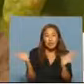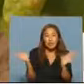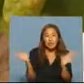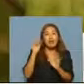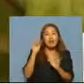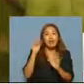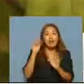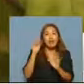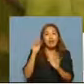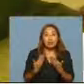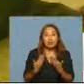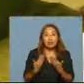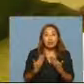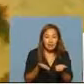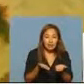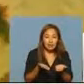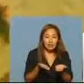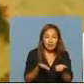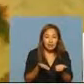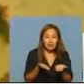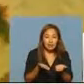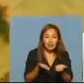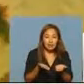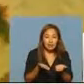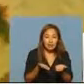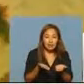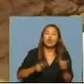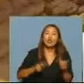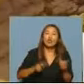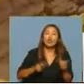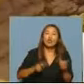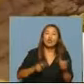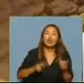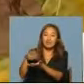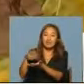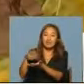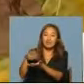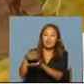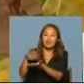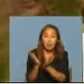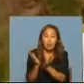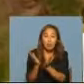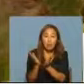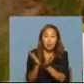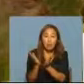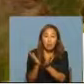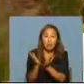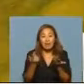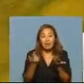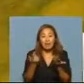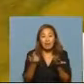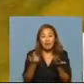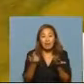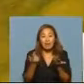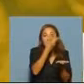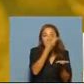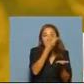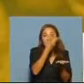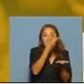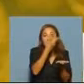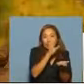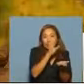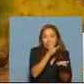que invitamos tanto a Massalín como a Alianza para que puedan equiparar este 23%, que